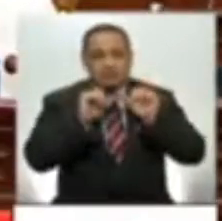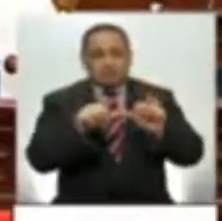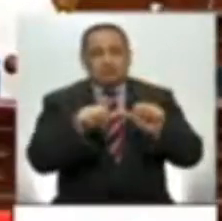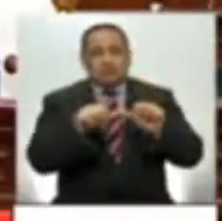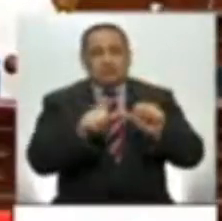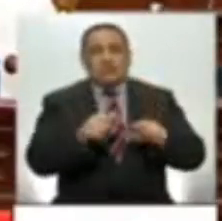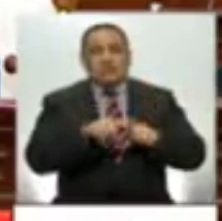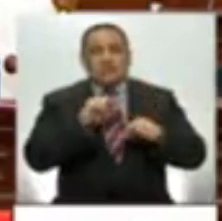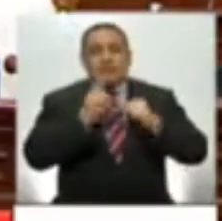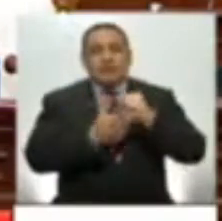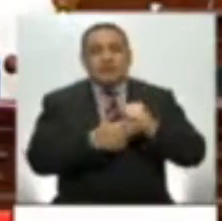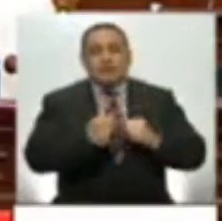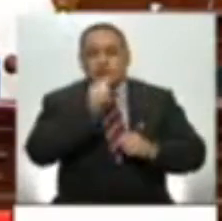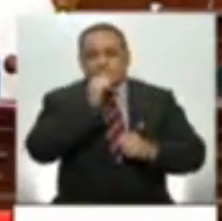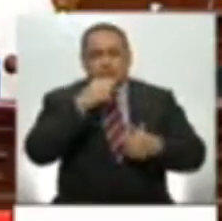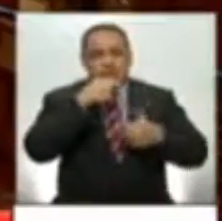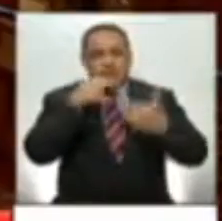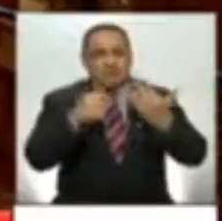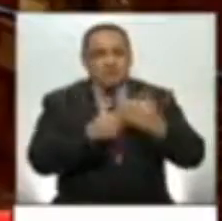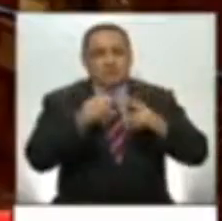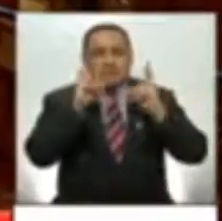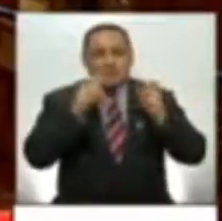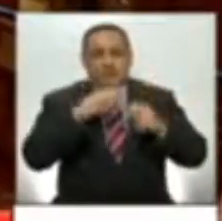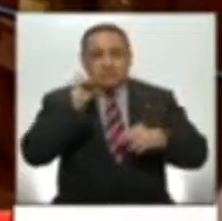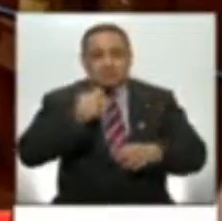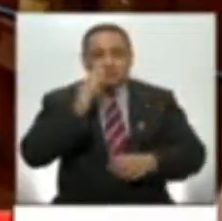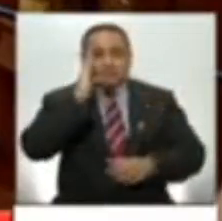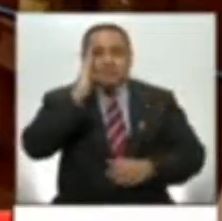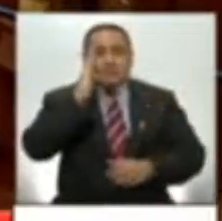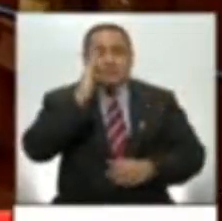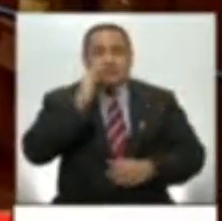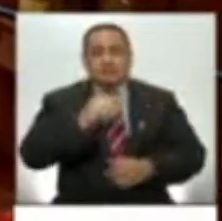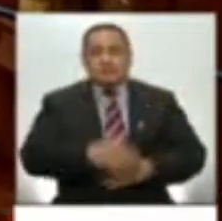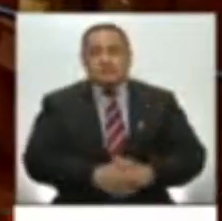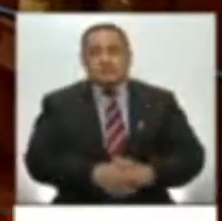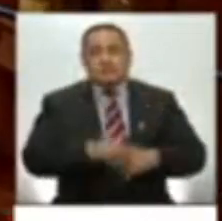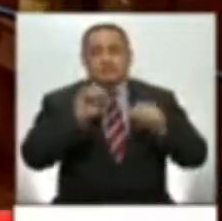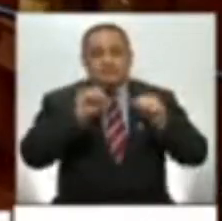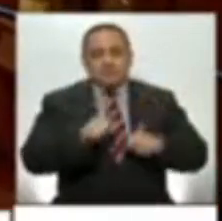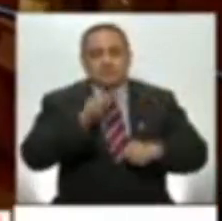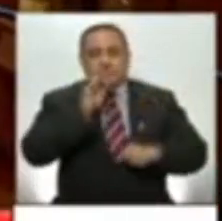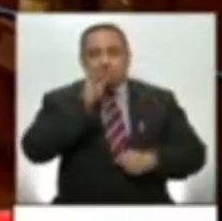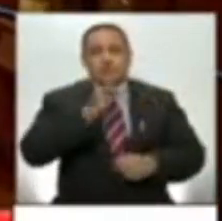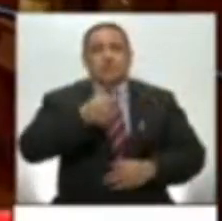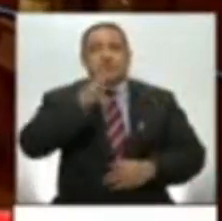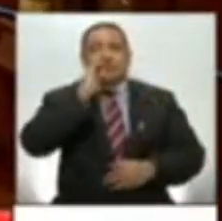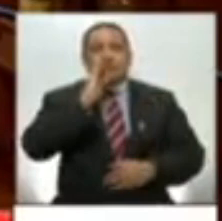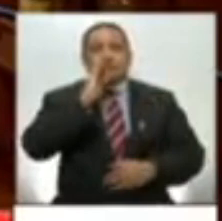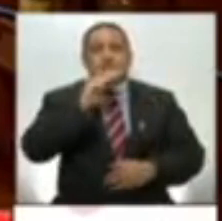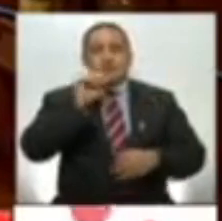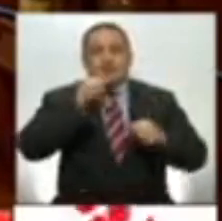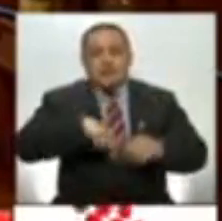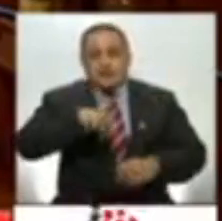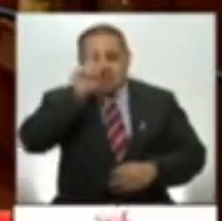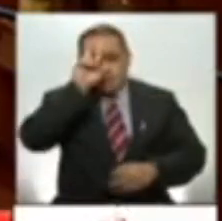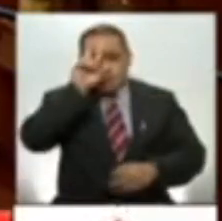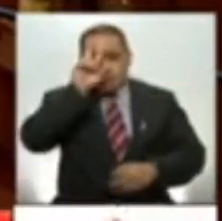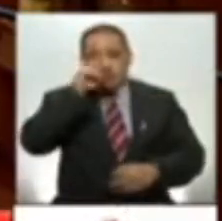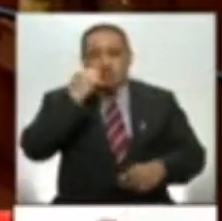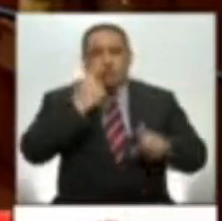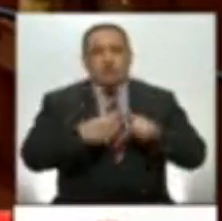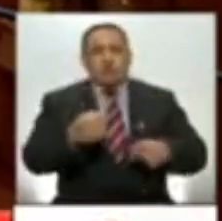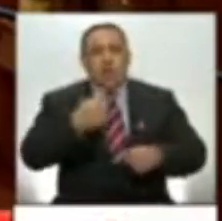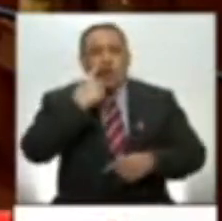vigentes y guardar secreto en los asuntos así calificados? Juro por Dios y la patria, por